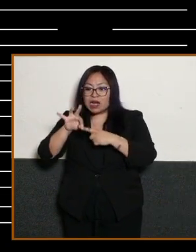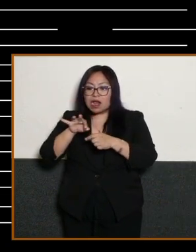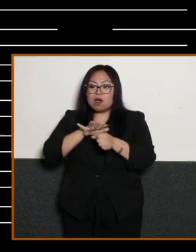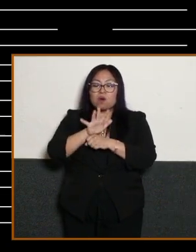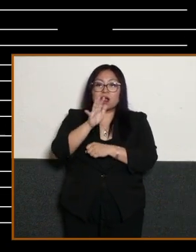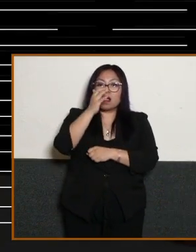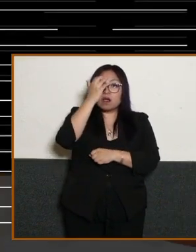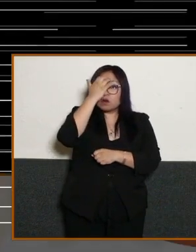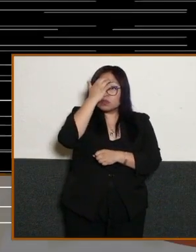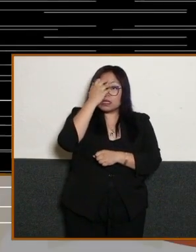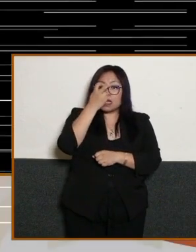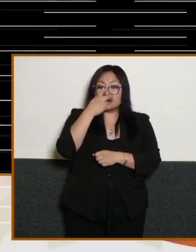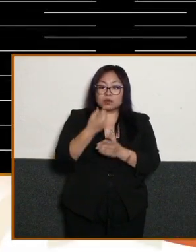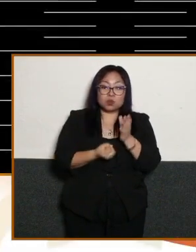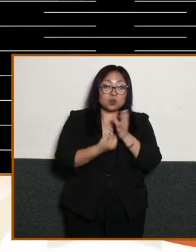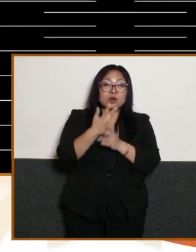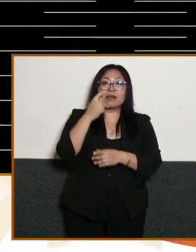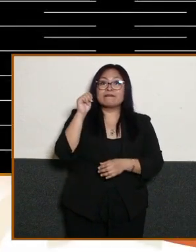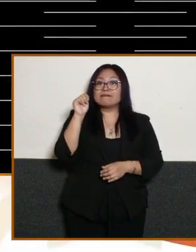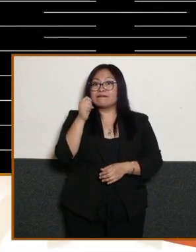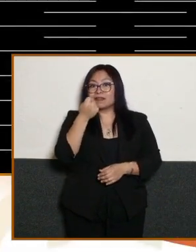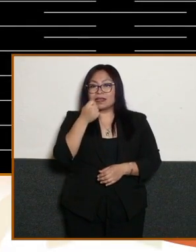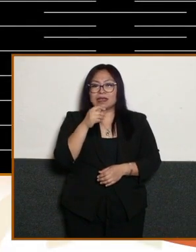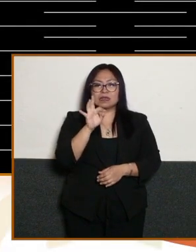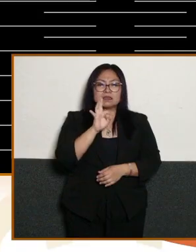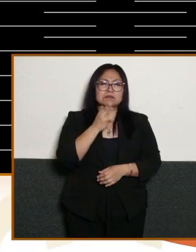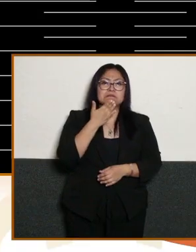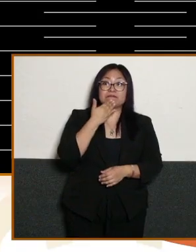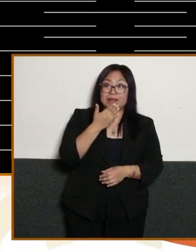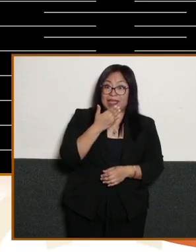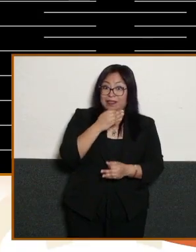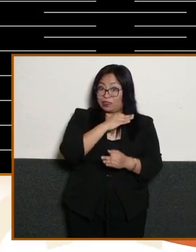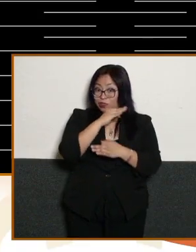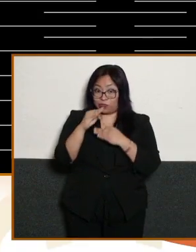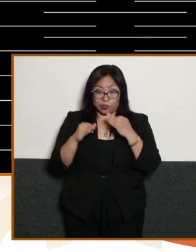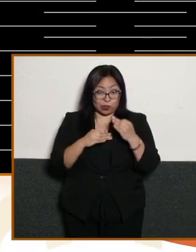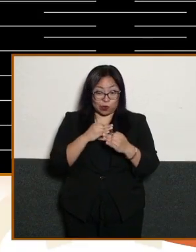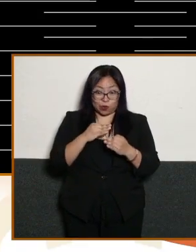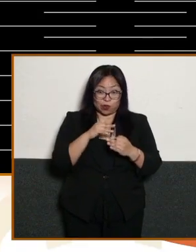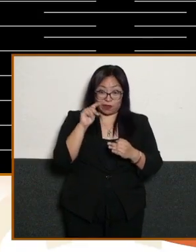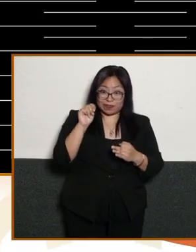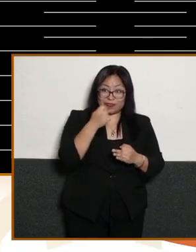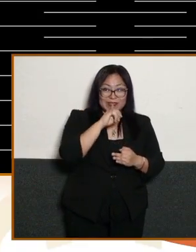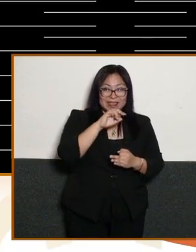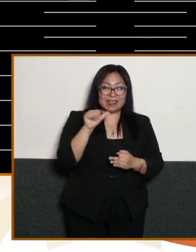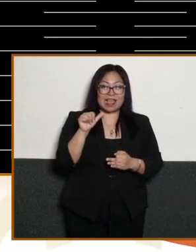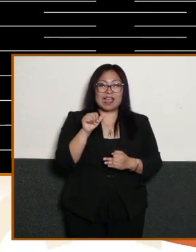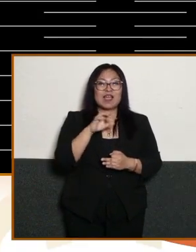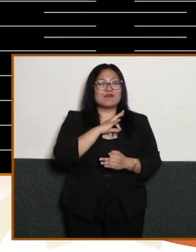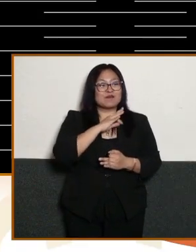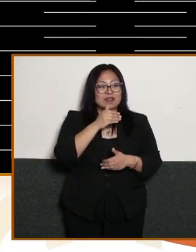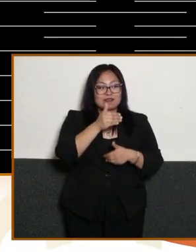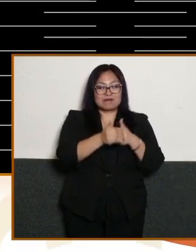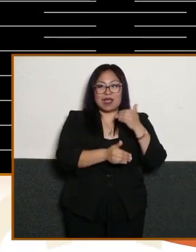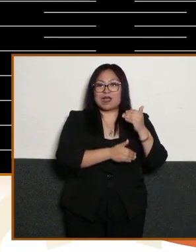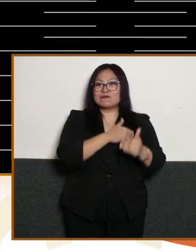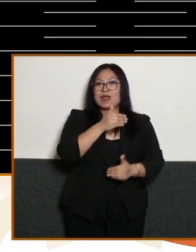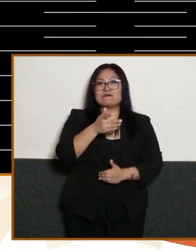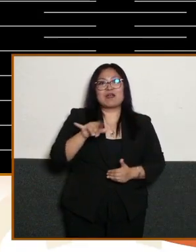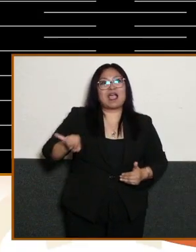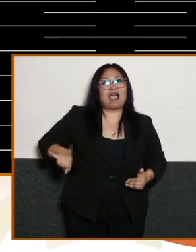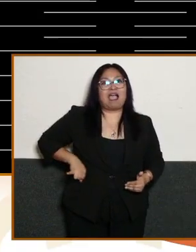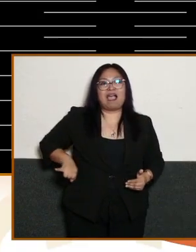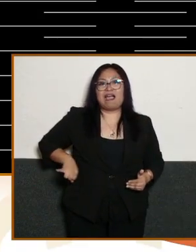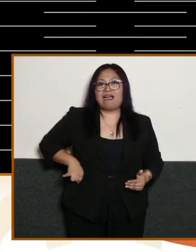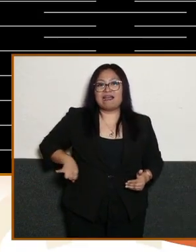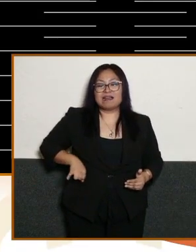cómo lidiar con esta tecnología, que si sale bien, colegas, vamos a producir un montón de cosas interesantes hacia el